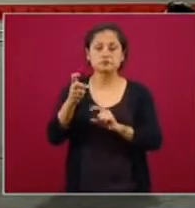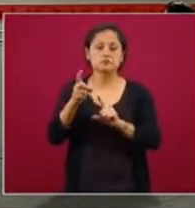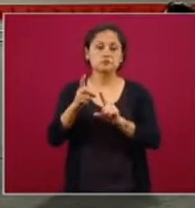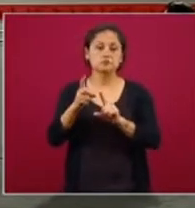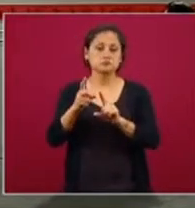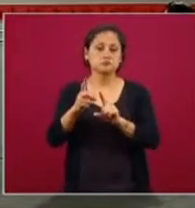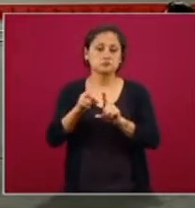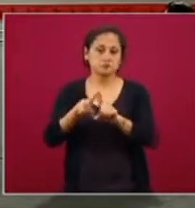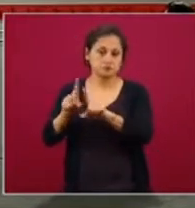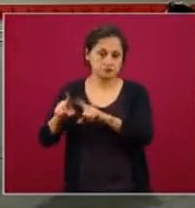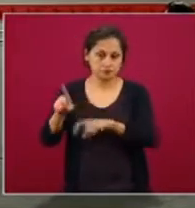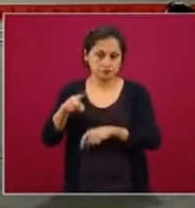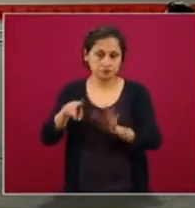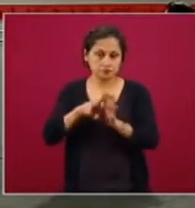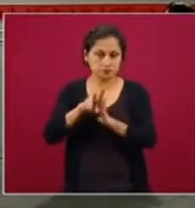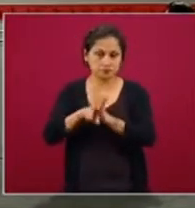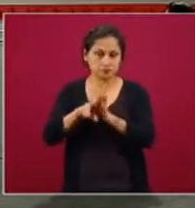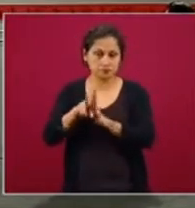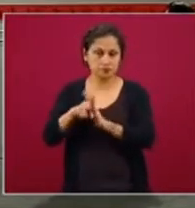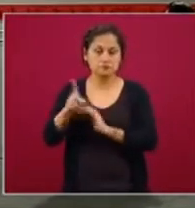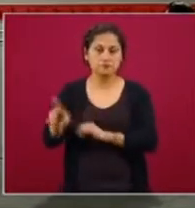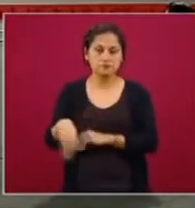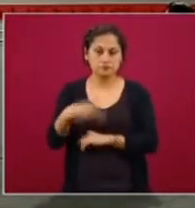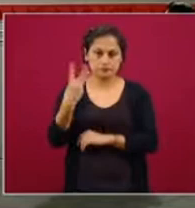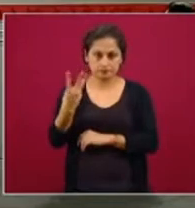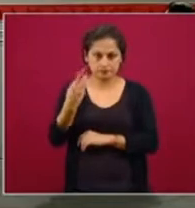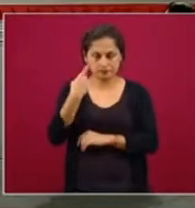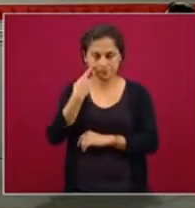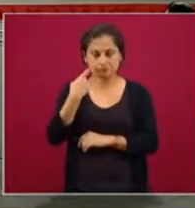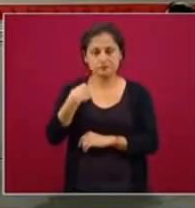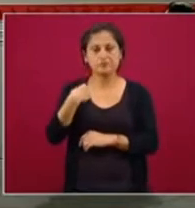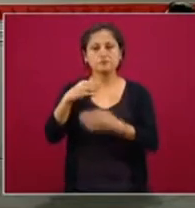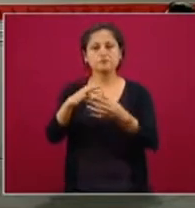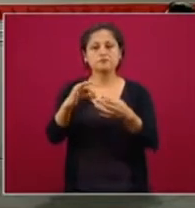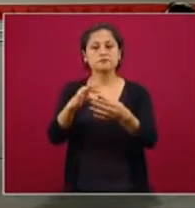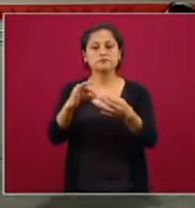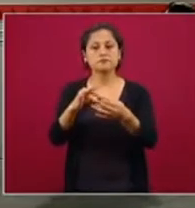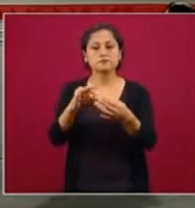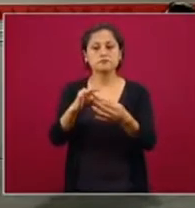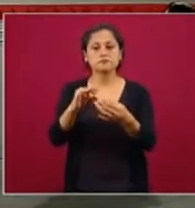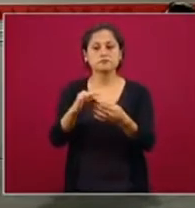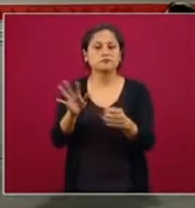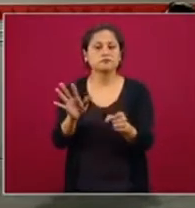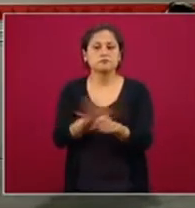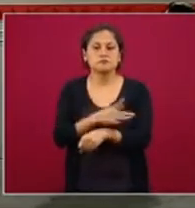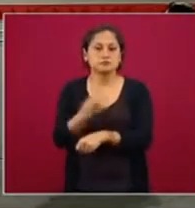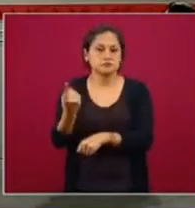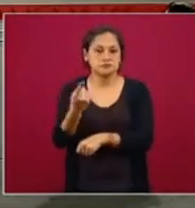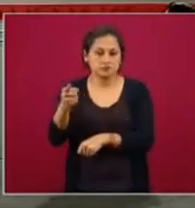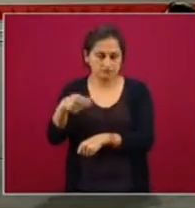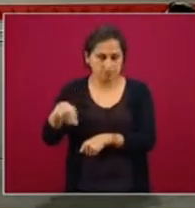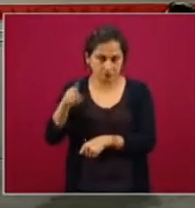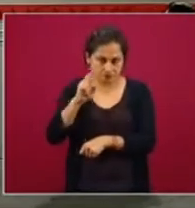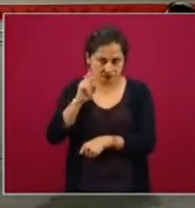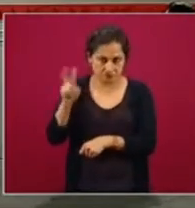3 de hecho, y quiero explicarles de dónde proceden, para que el que tenga interés lo vaya a